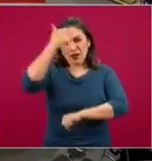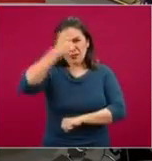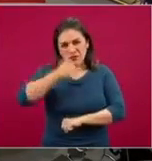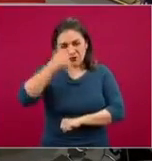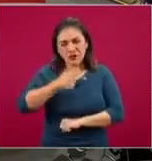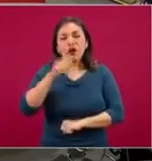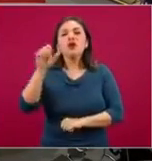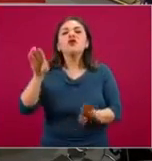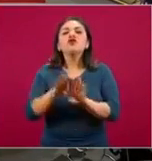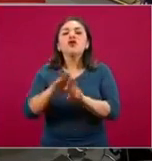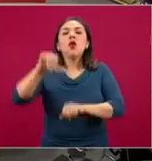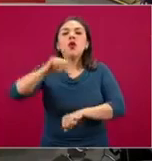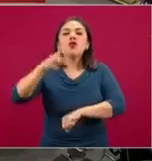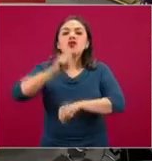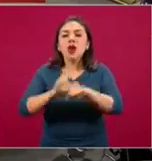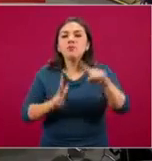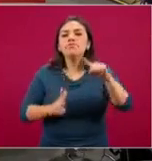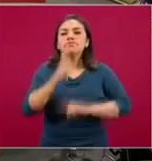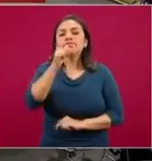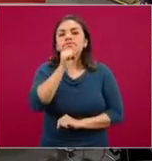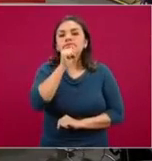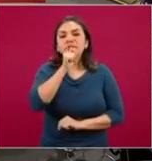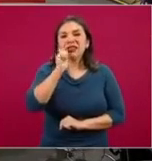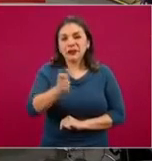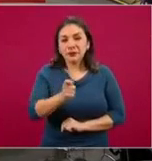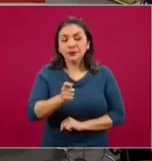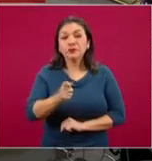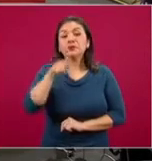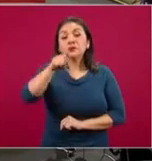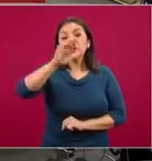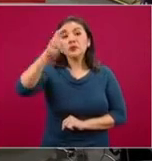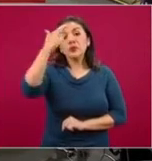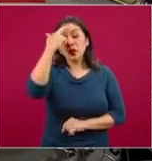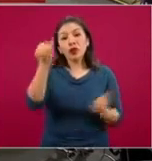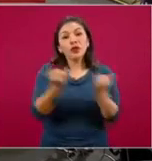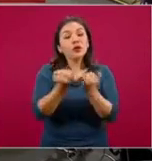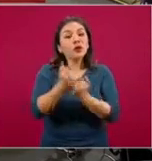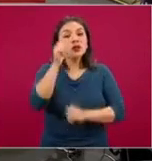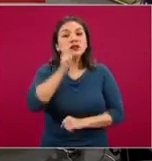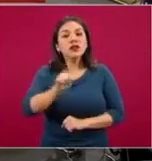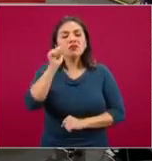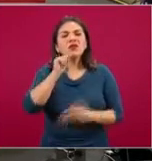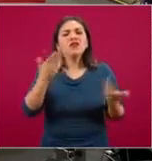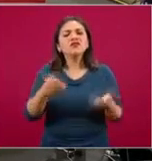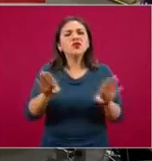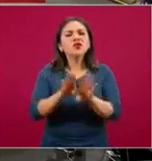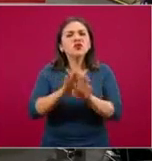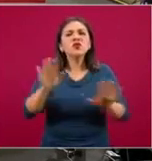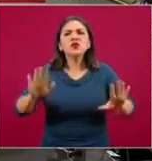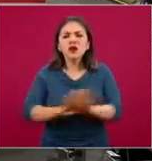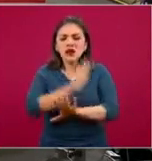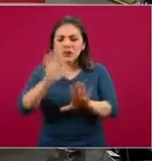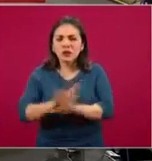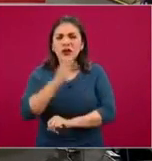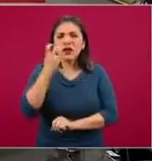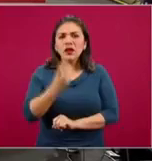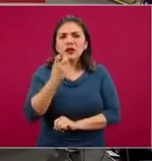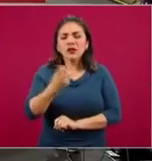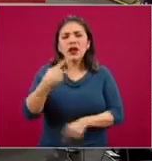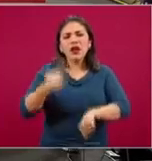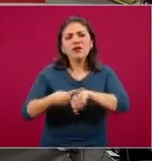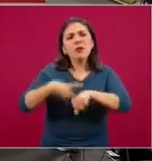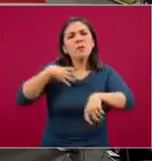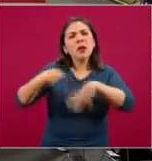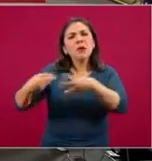corte, lógicamente, del día de hoy, recordando siempre cómo vamos en el avance de la